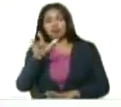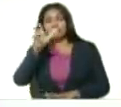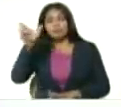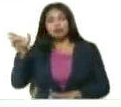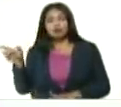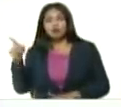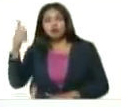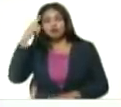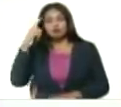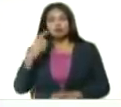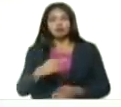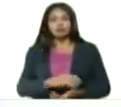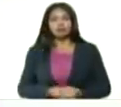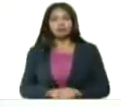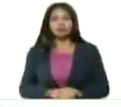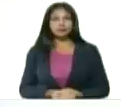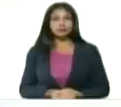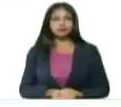Brasil,